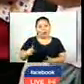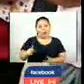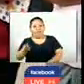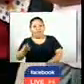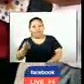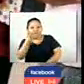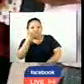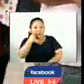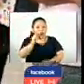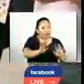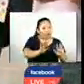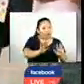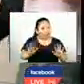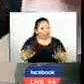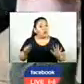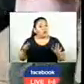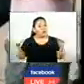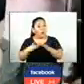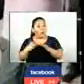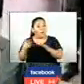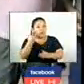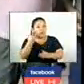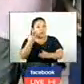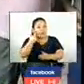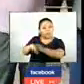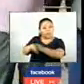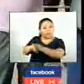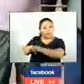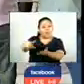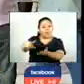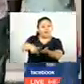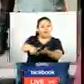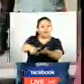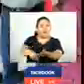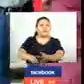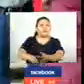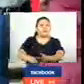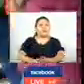el ingreso de los empleados y también de los usuarios a esta entidad municipal.